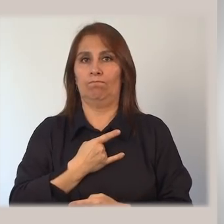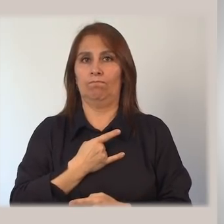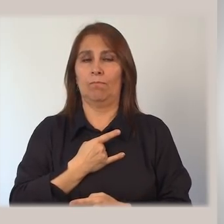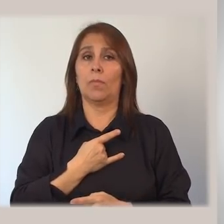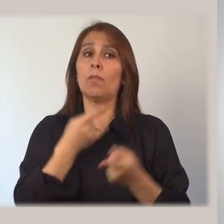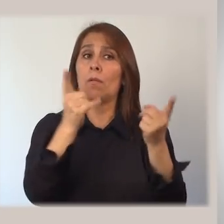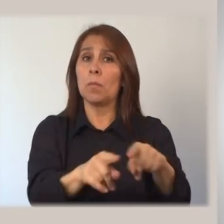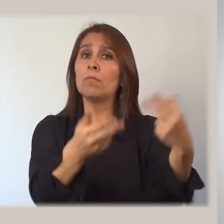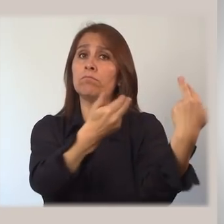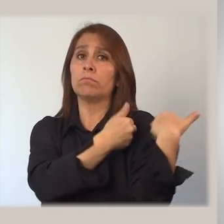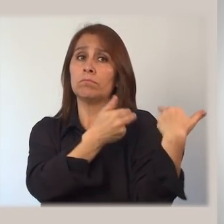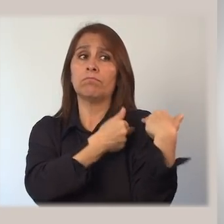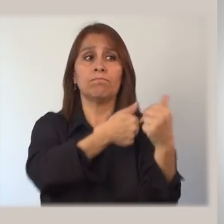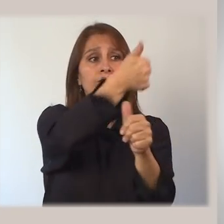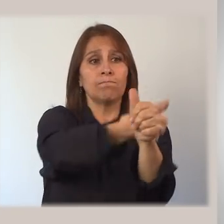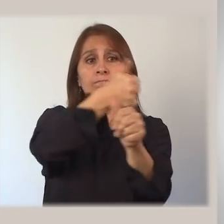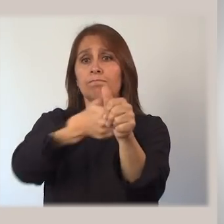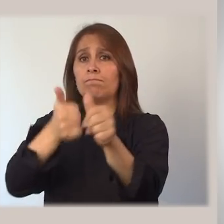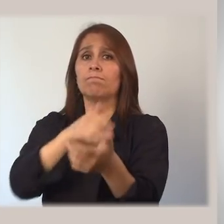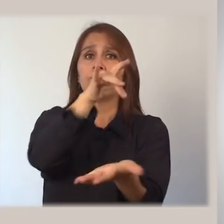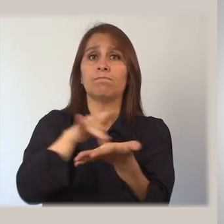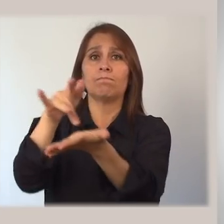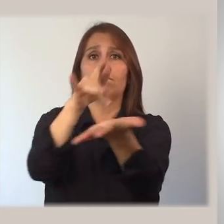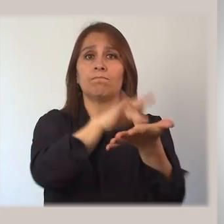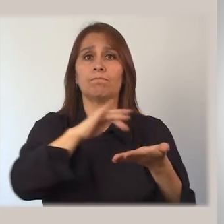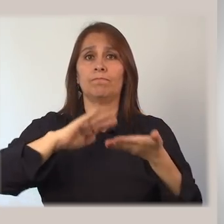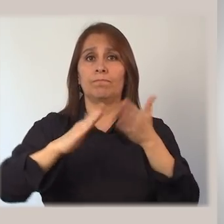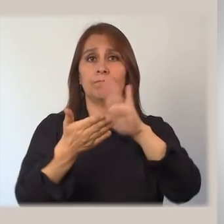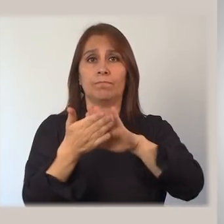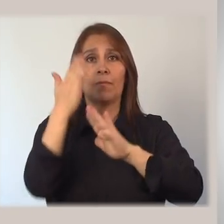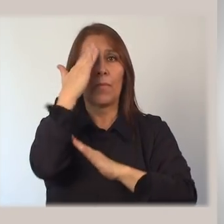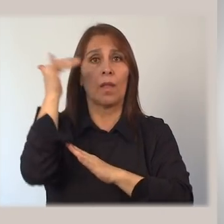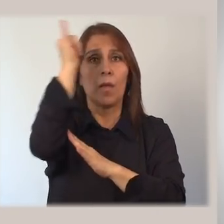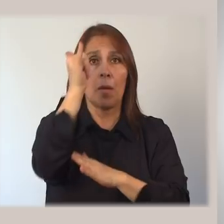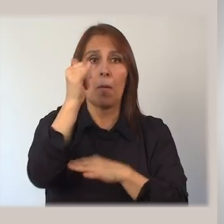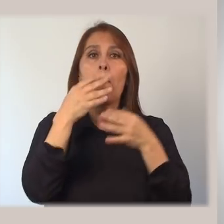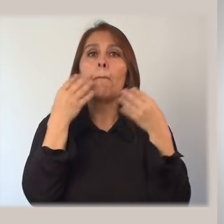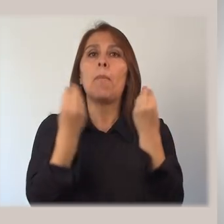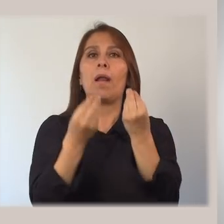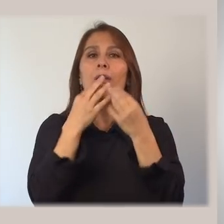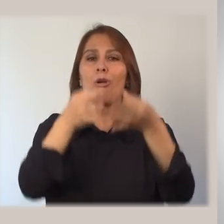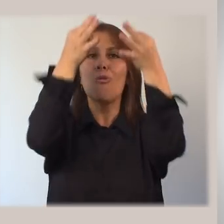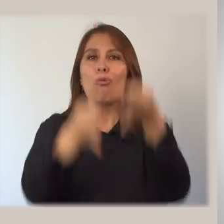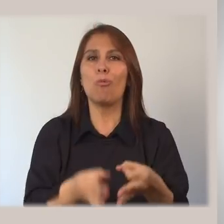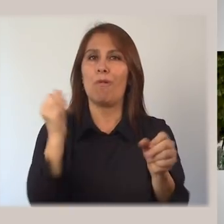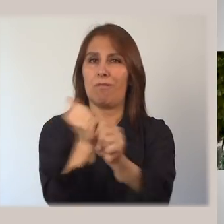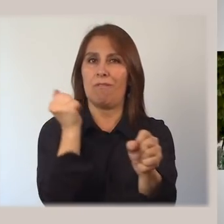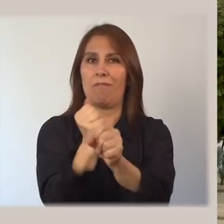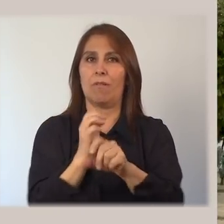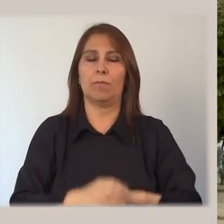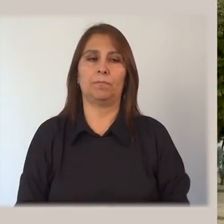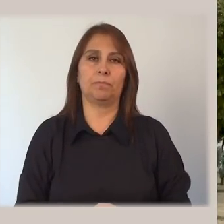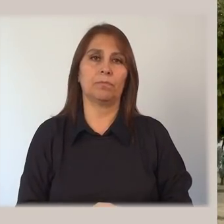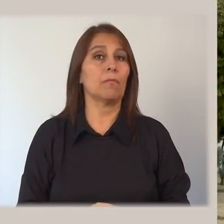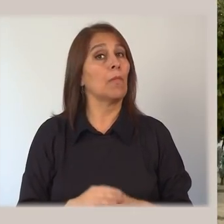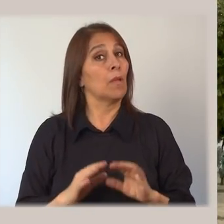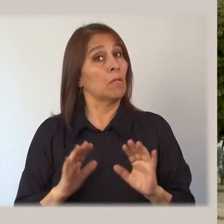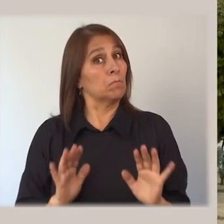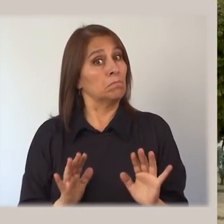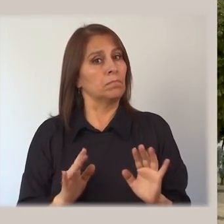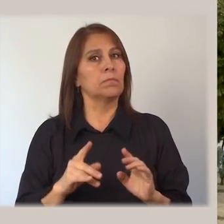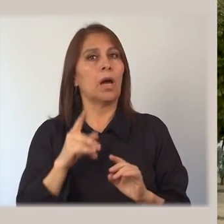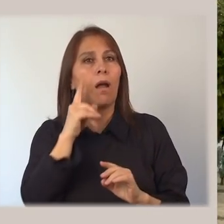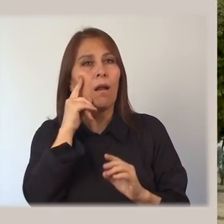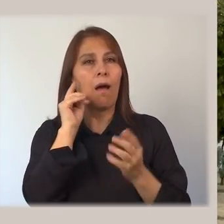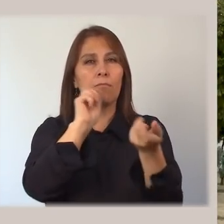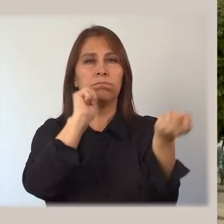la institución y de la responsabilidad de cada uno de los miembros de la comunidad académica en el cumplimiento de esta tarea. Con miras a